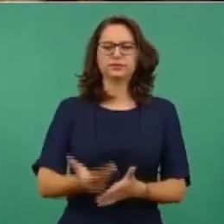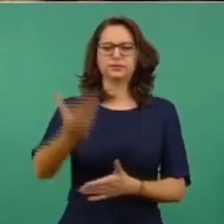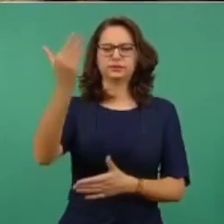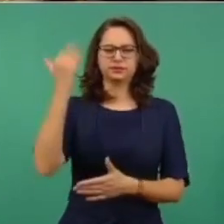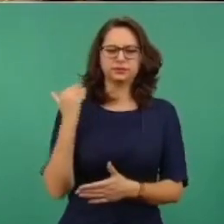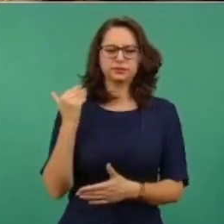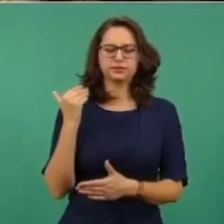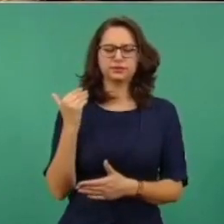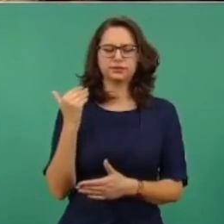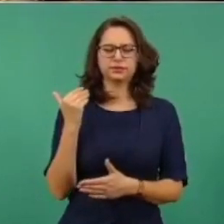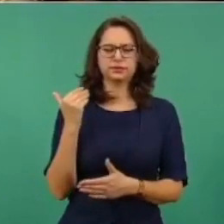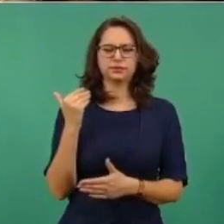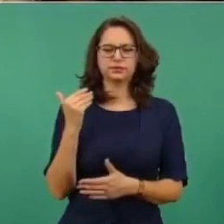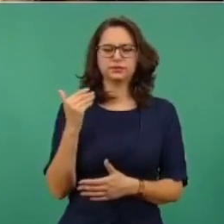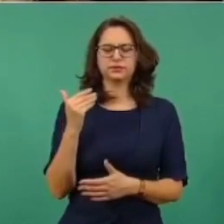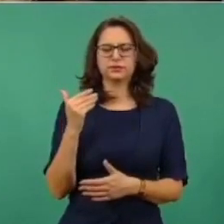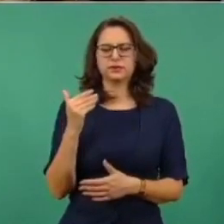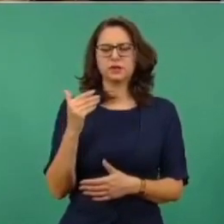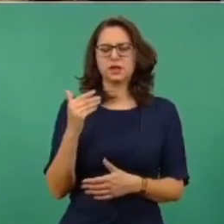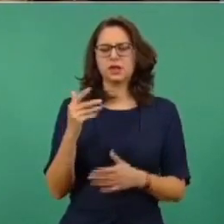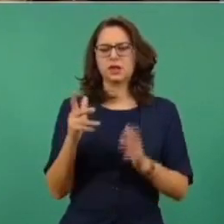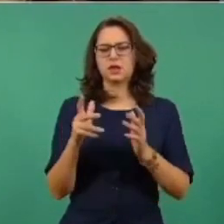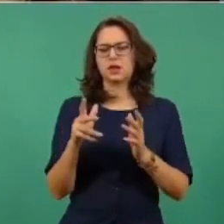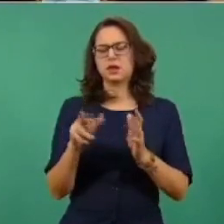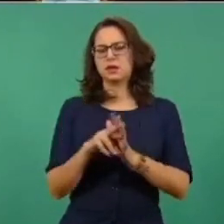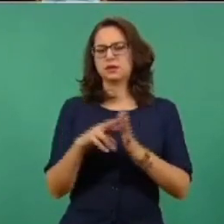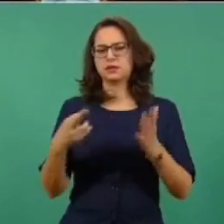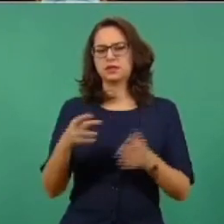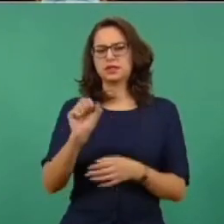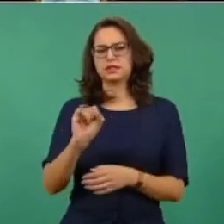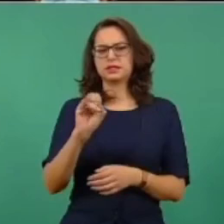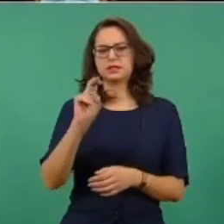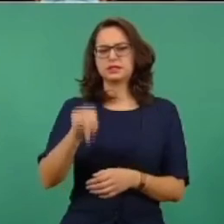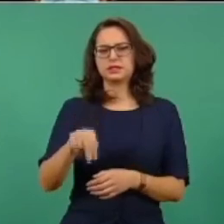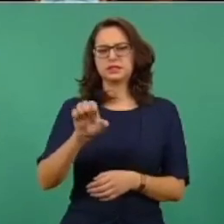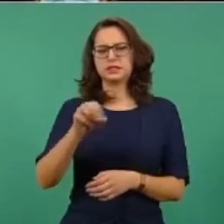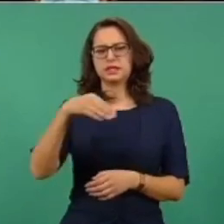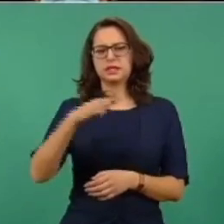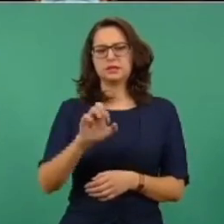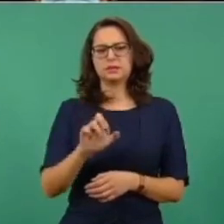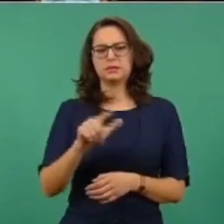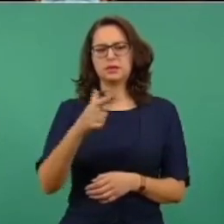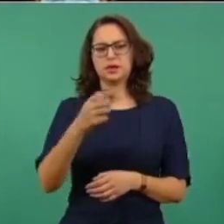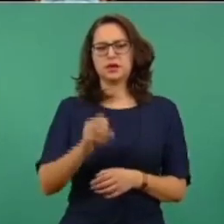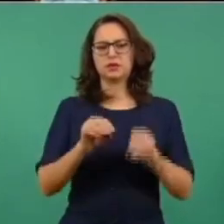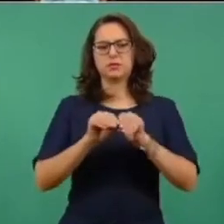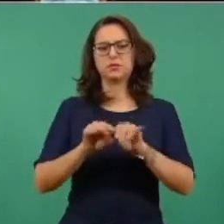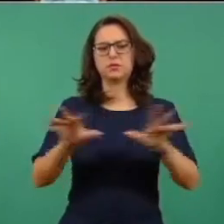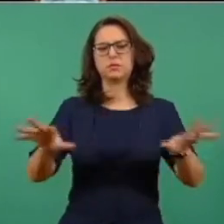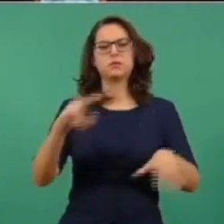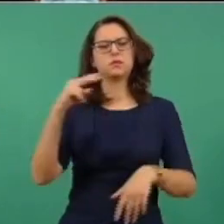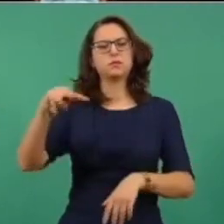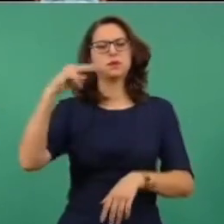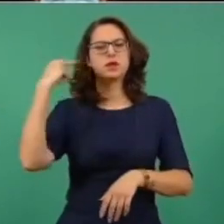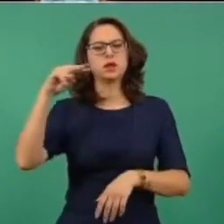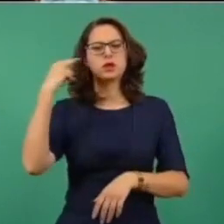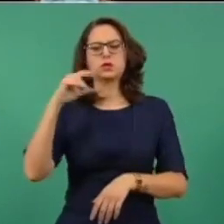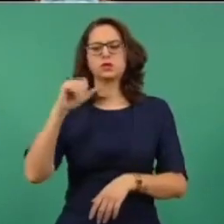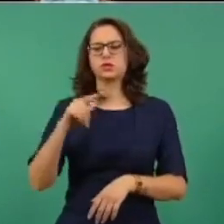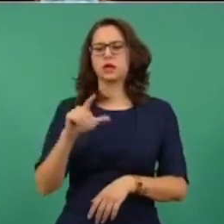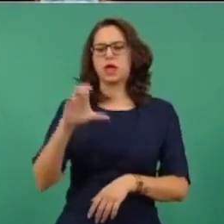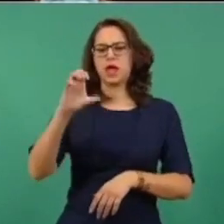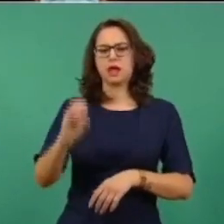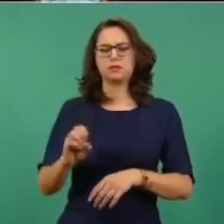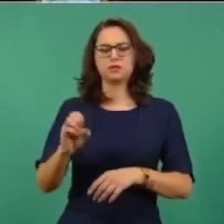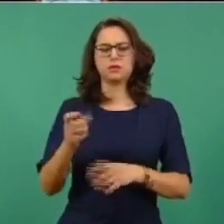embargo, publicó una nota que decía: Veracruz, AMLO anula requisa de